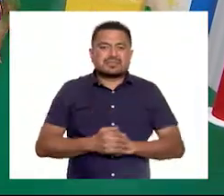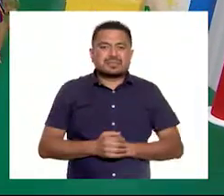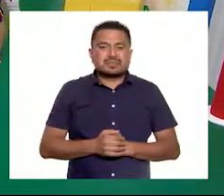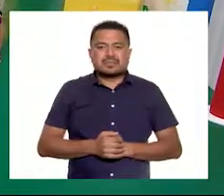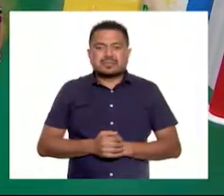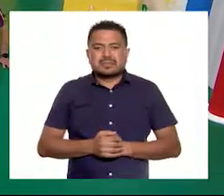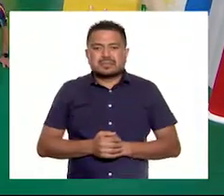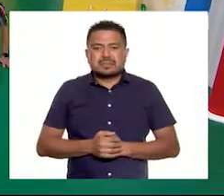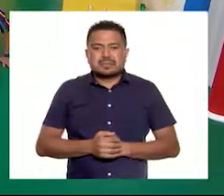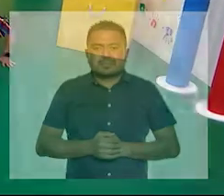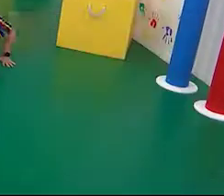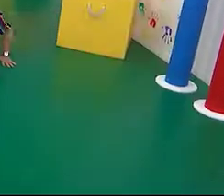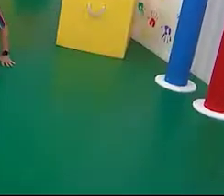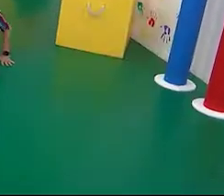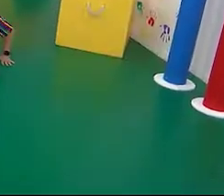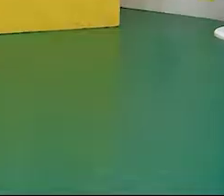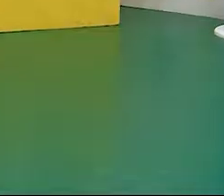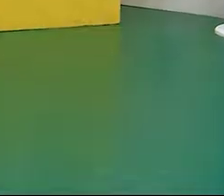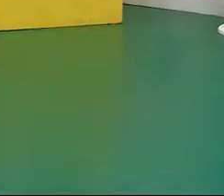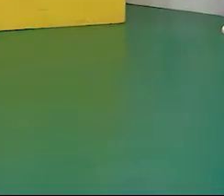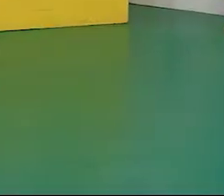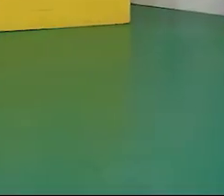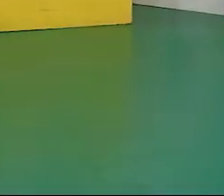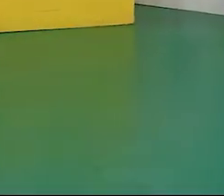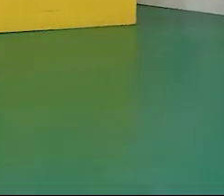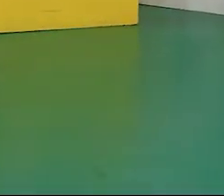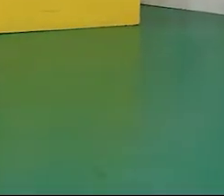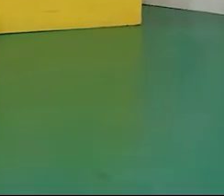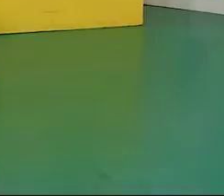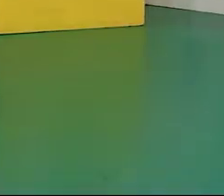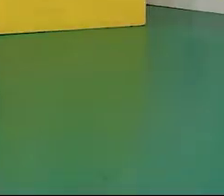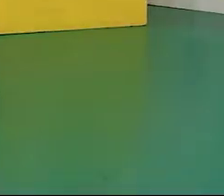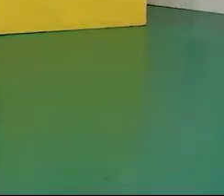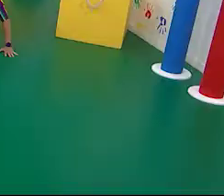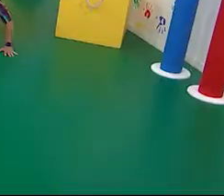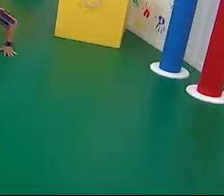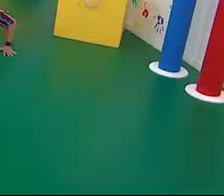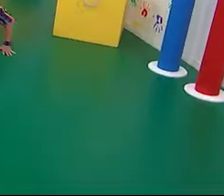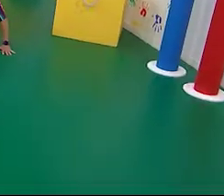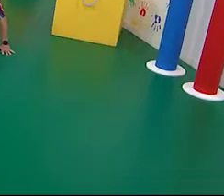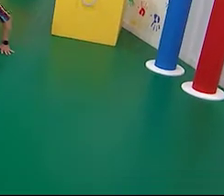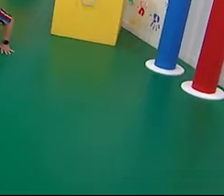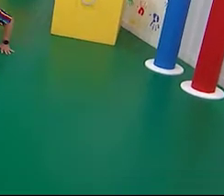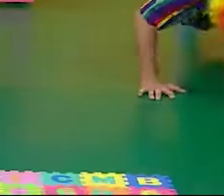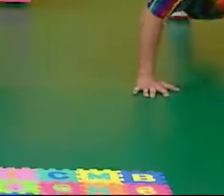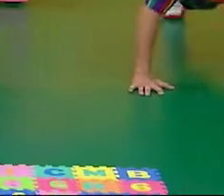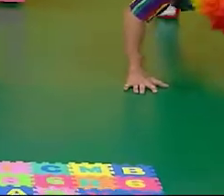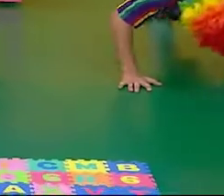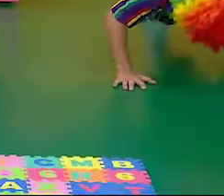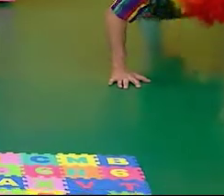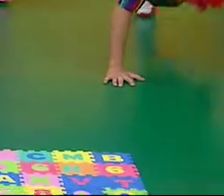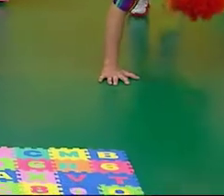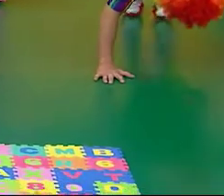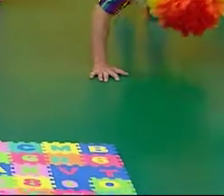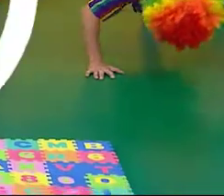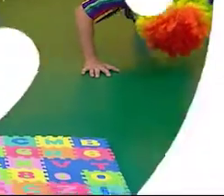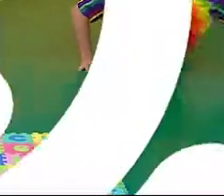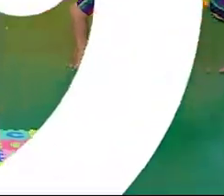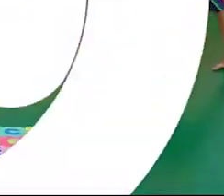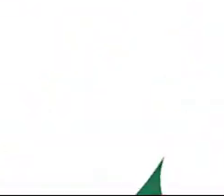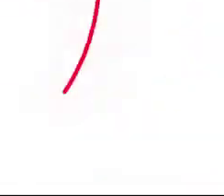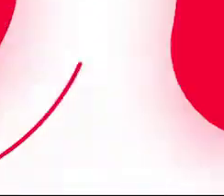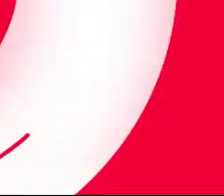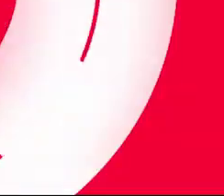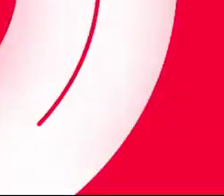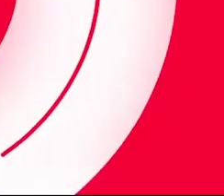supuesto. Vamos a boxear un poquito. Vamos a hacer. Vamos. Me faltan mucho trabajo a mí. Con una pierna arriba. Con una pierna